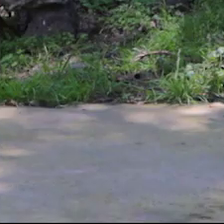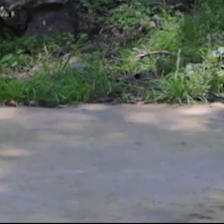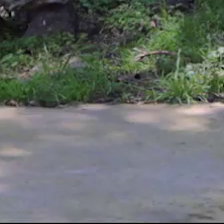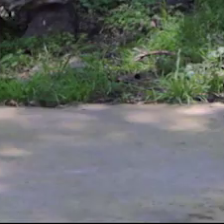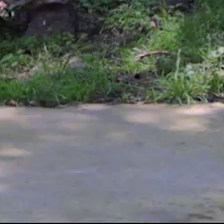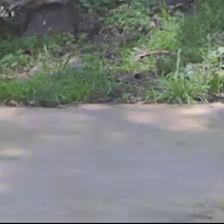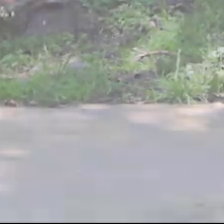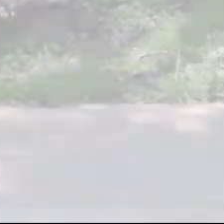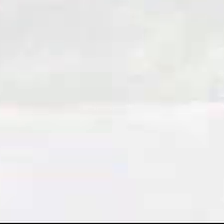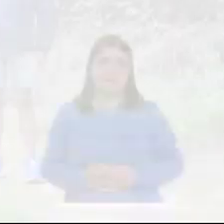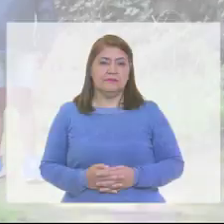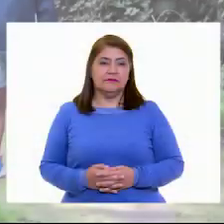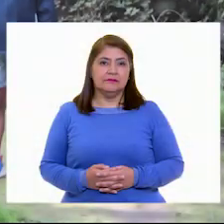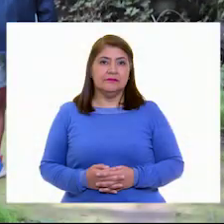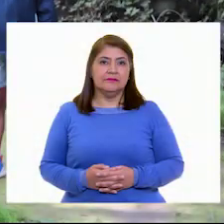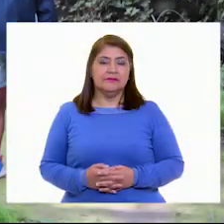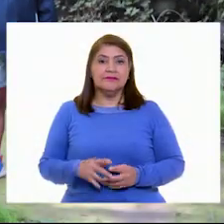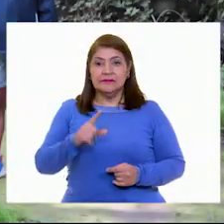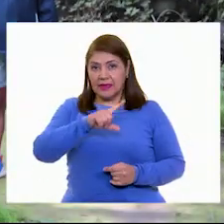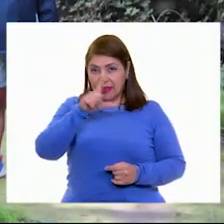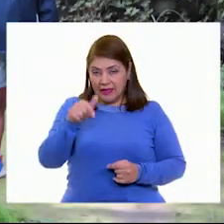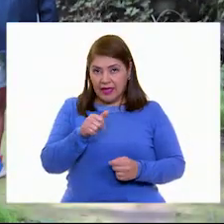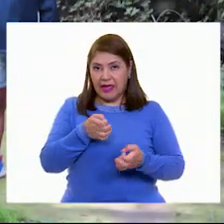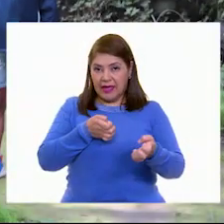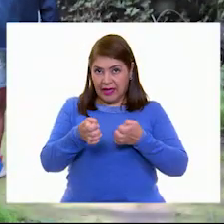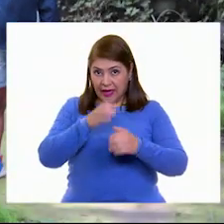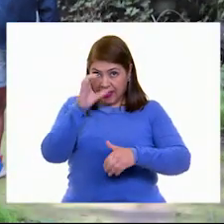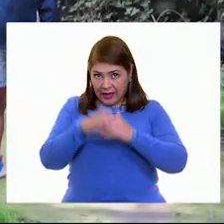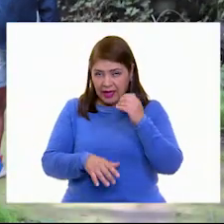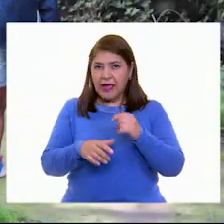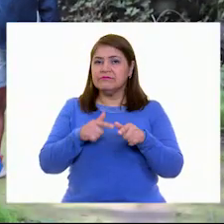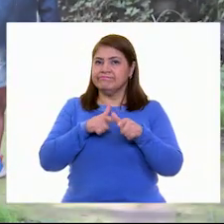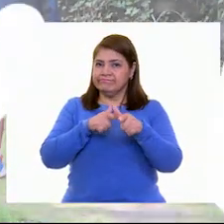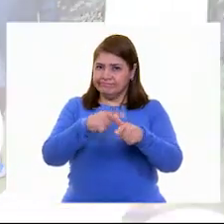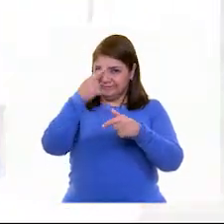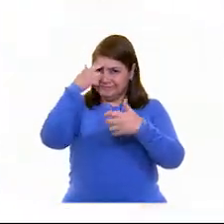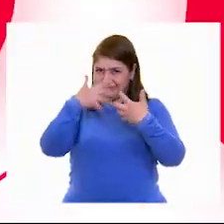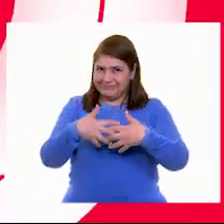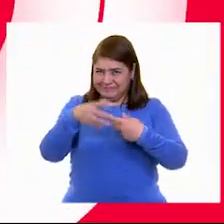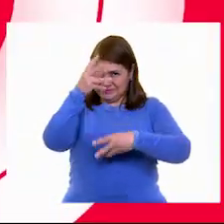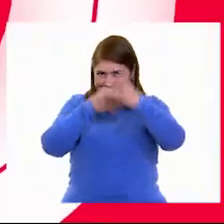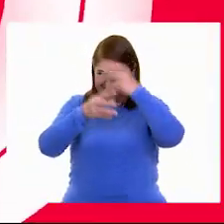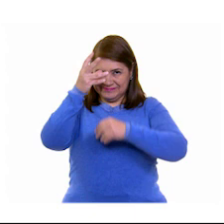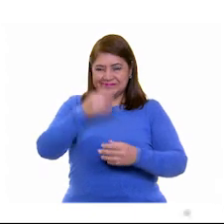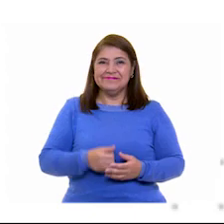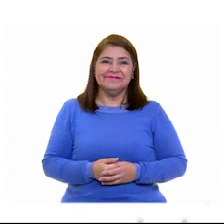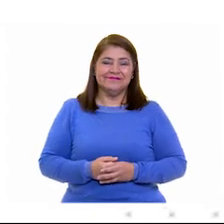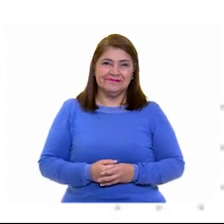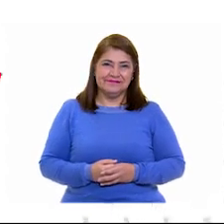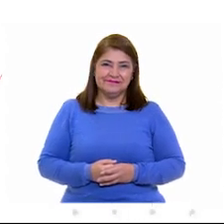respiramos profundo, bien. Y después de cada pausa, activa tu mente.